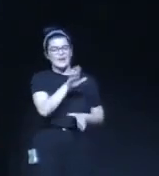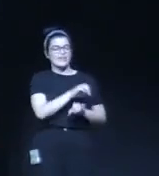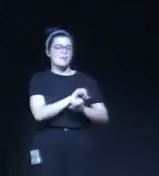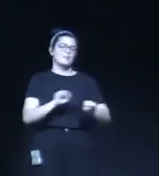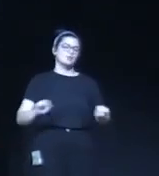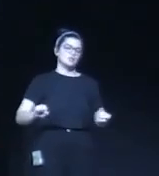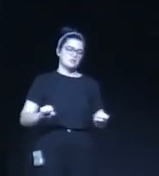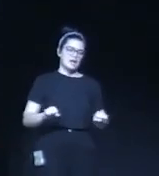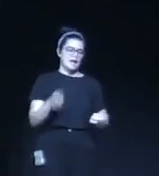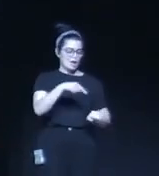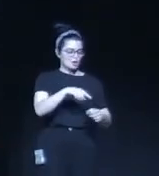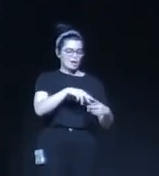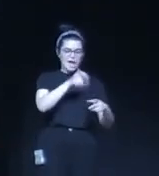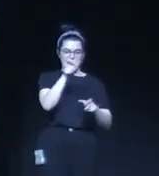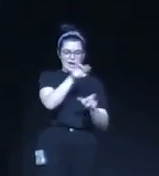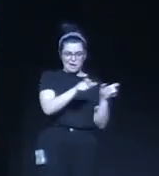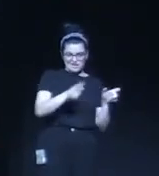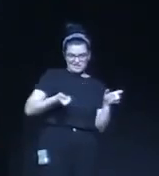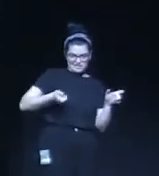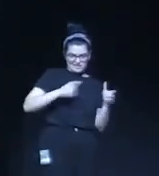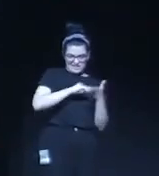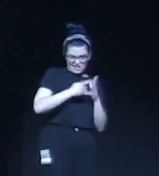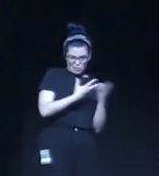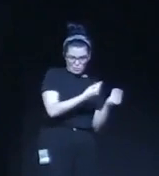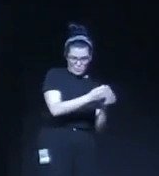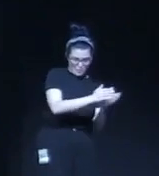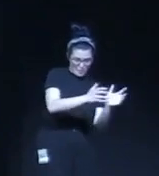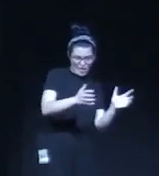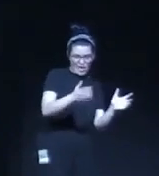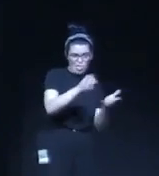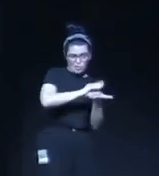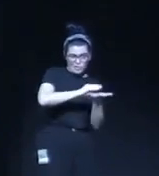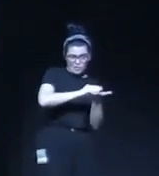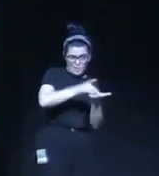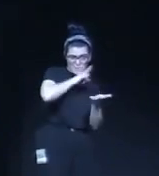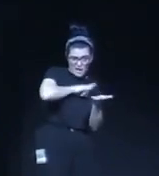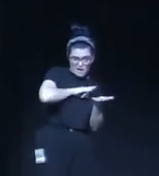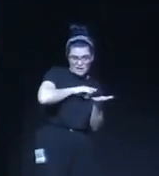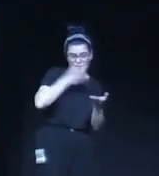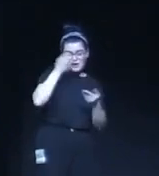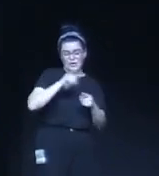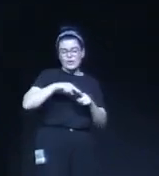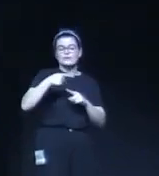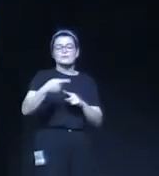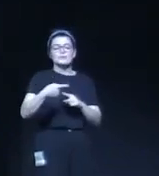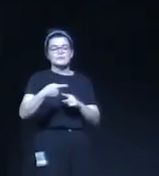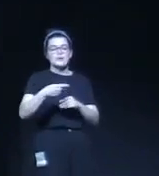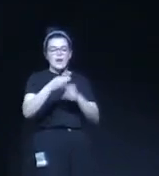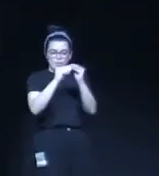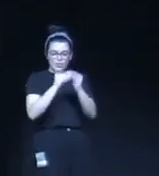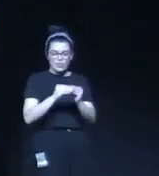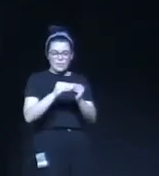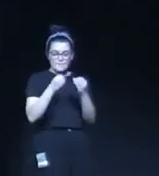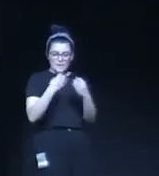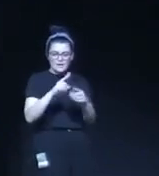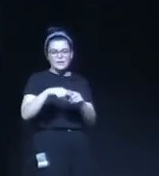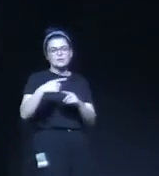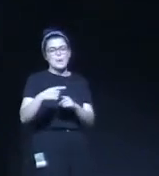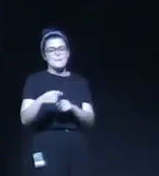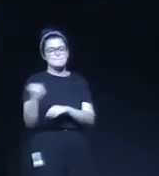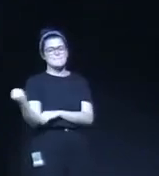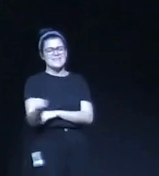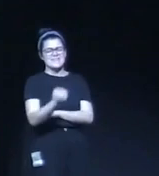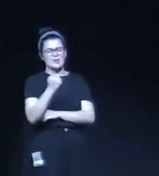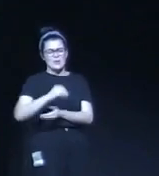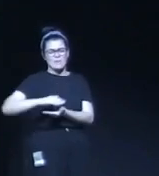tantos técnicos haga mal la documentación. Supongo que la volverán a hacer, lo apañarán y recibirán muchísimos millones